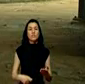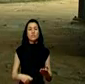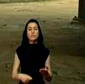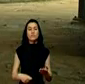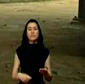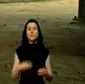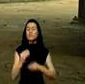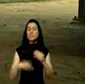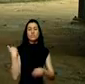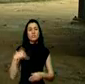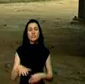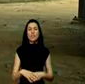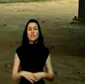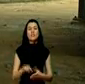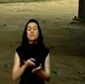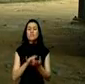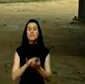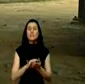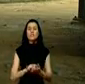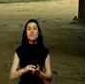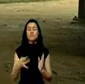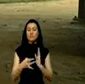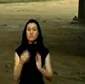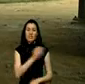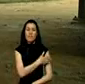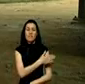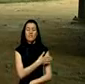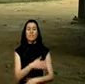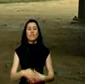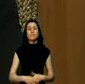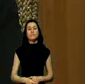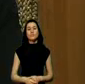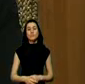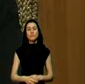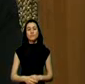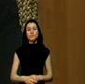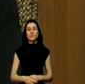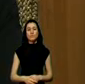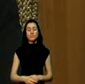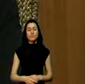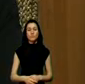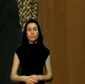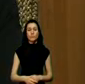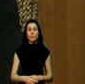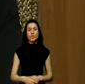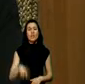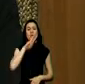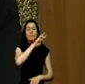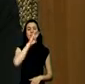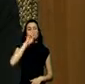precio y garantiza unos servicios que pueden ampliarse en cualquier momento. Cuesta un 23